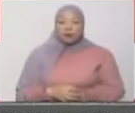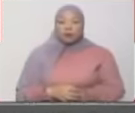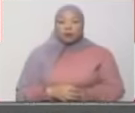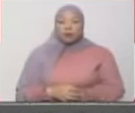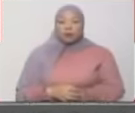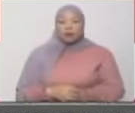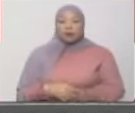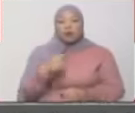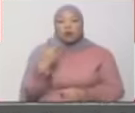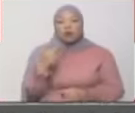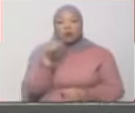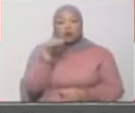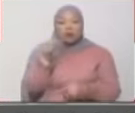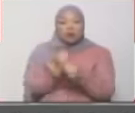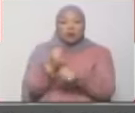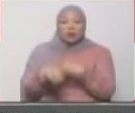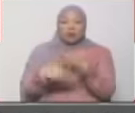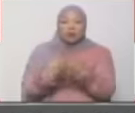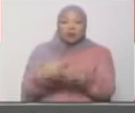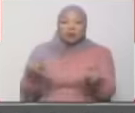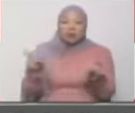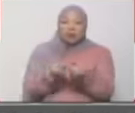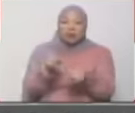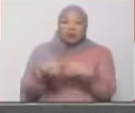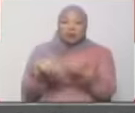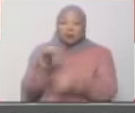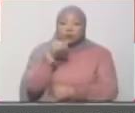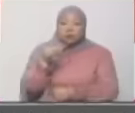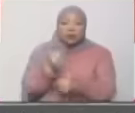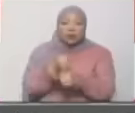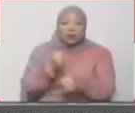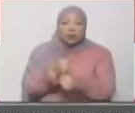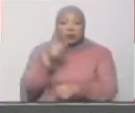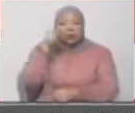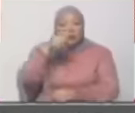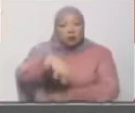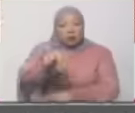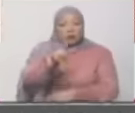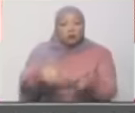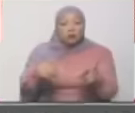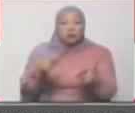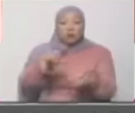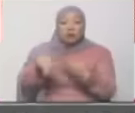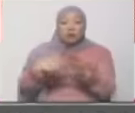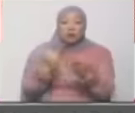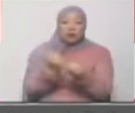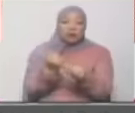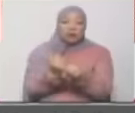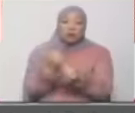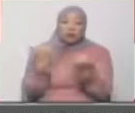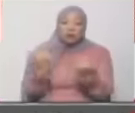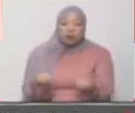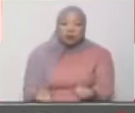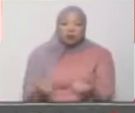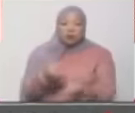una de las dos amenazas permanentes frente al pueblo. Yo tengo que mantener al pueblo, o nosotros tenemos que mantener al